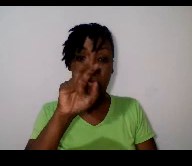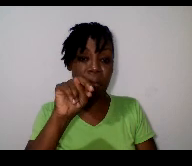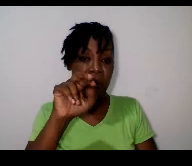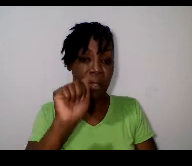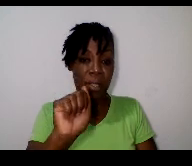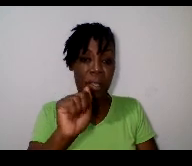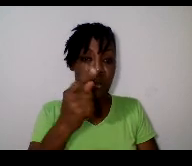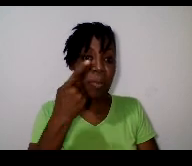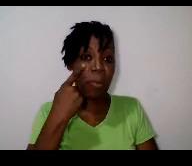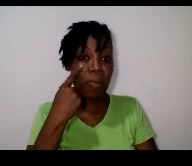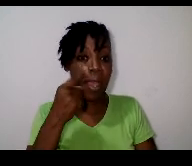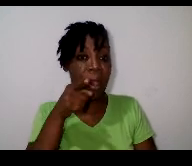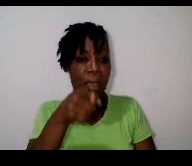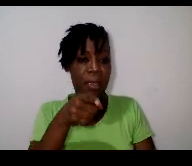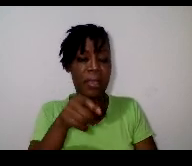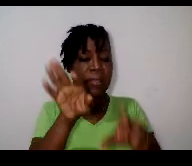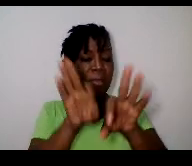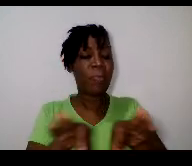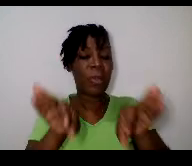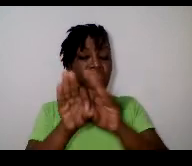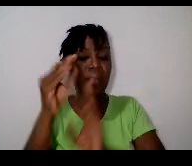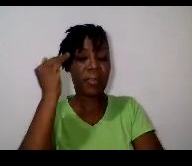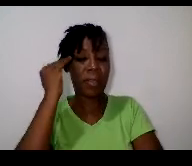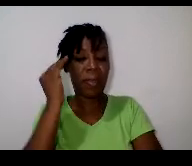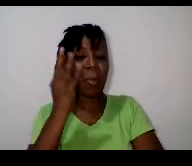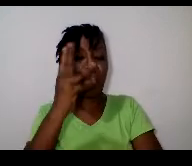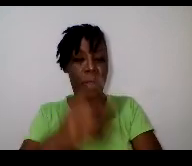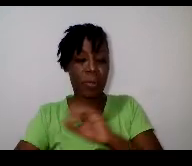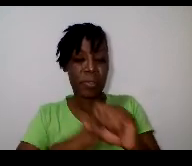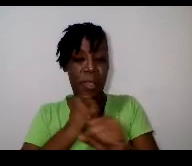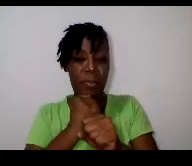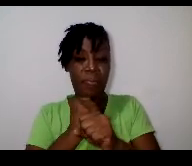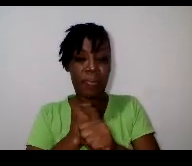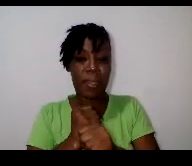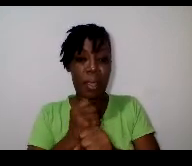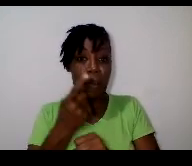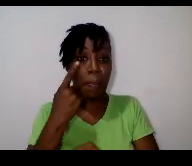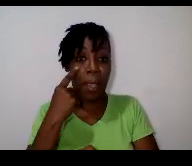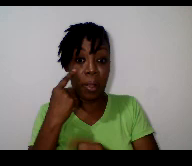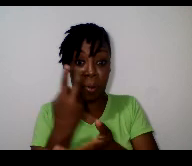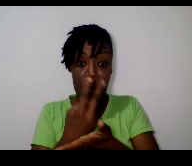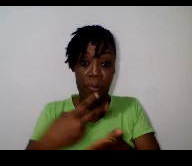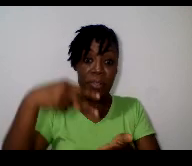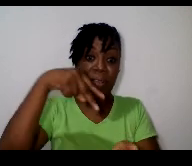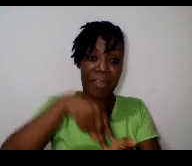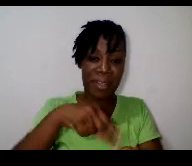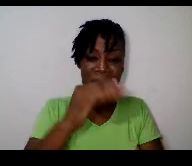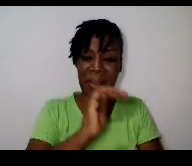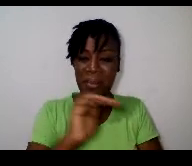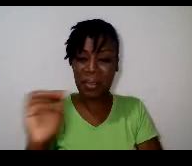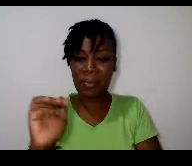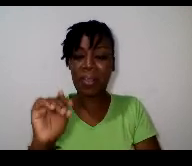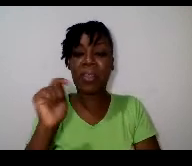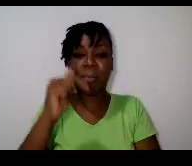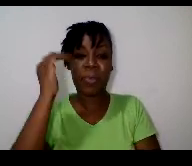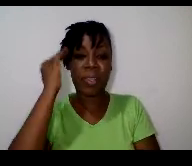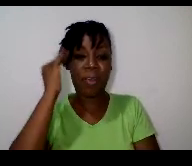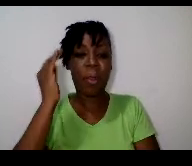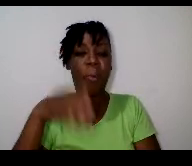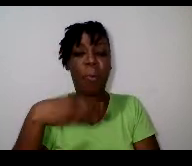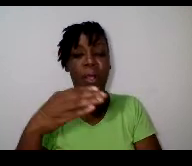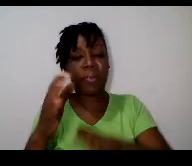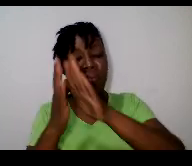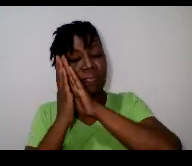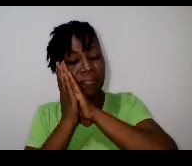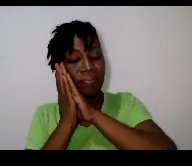cada edad, porque así, viendo cuándo es que se levanta el niño, tenemos que saber cuándo lo tenemos que poner a dormir.